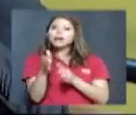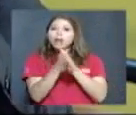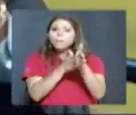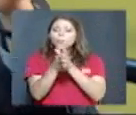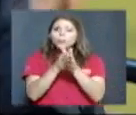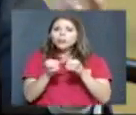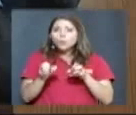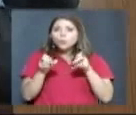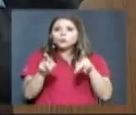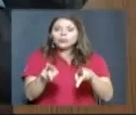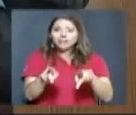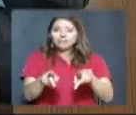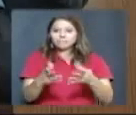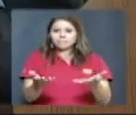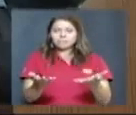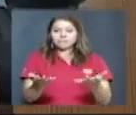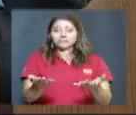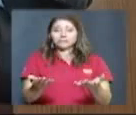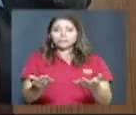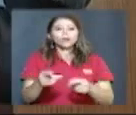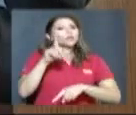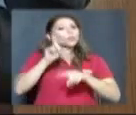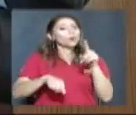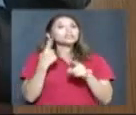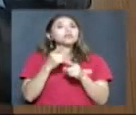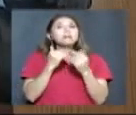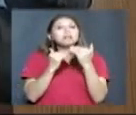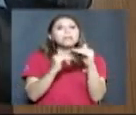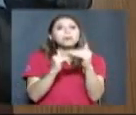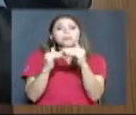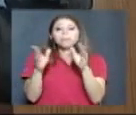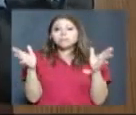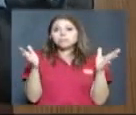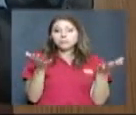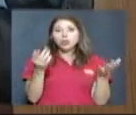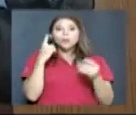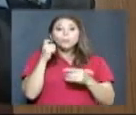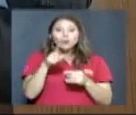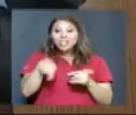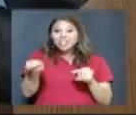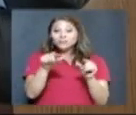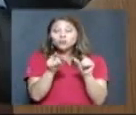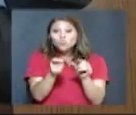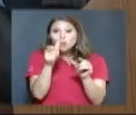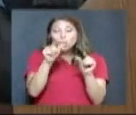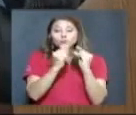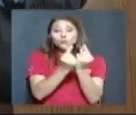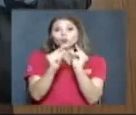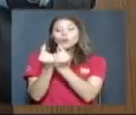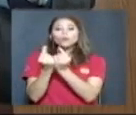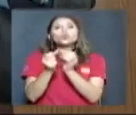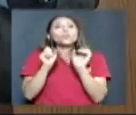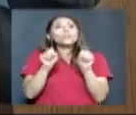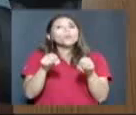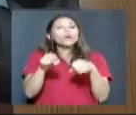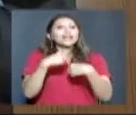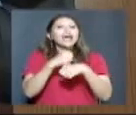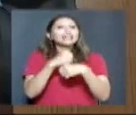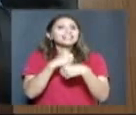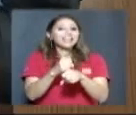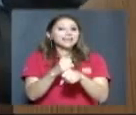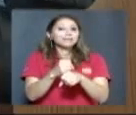lo discutan pocos sectores, porque eso también le da la posibilidad a esos pocos sectores de hacer lo que de alguna manera se